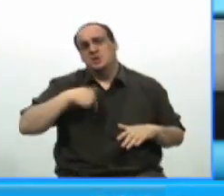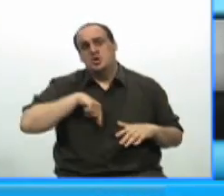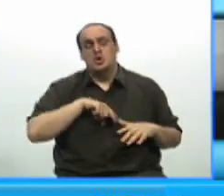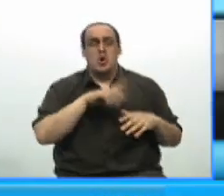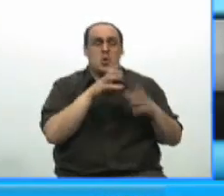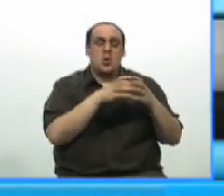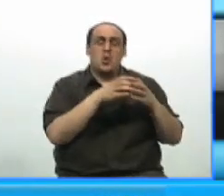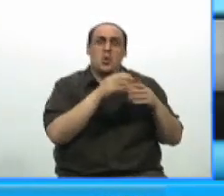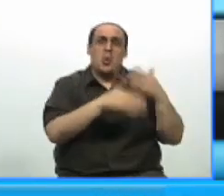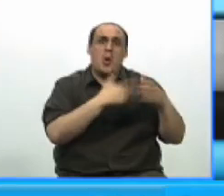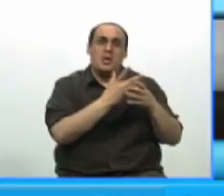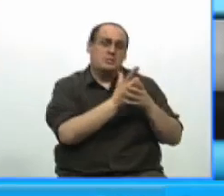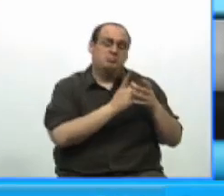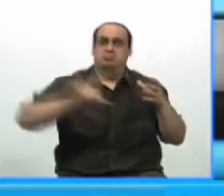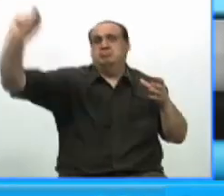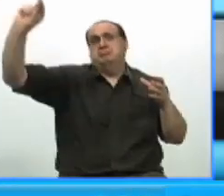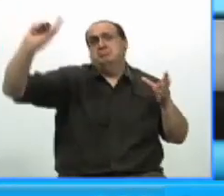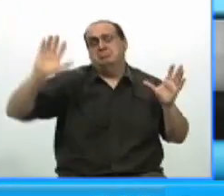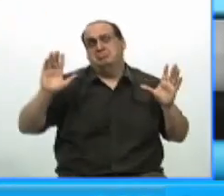algún jugador actual del primer equipo,